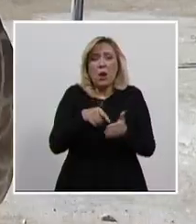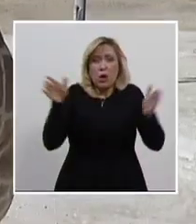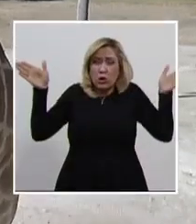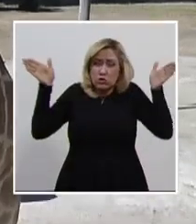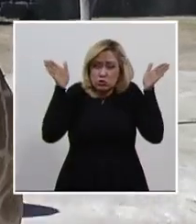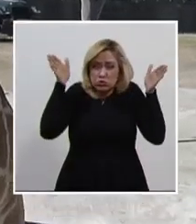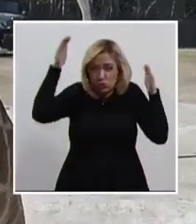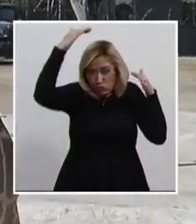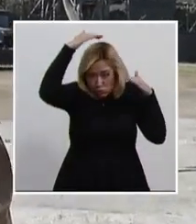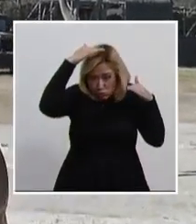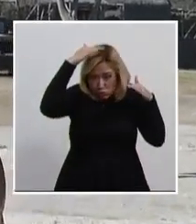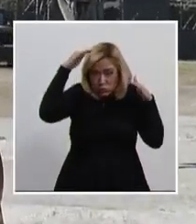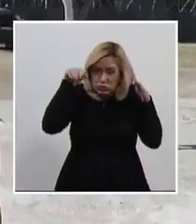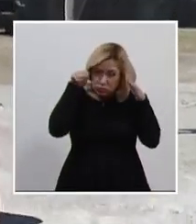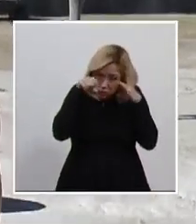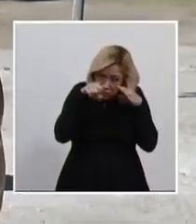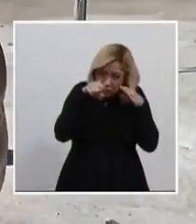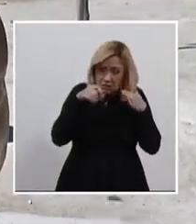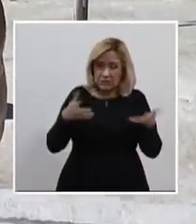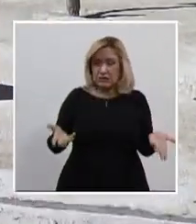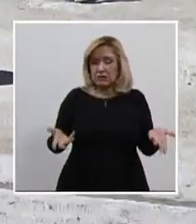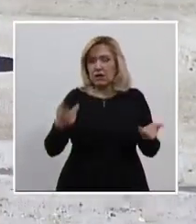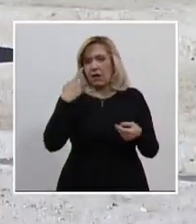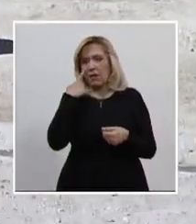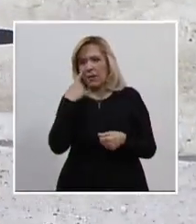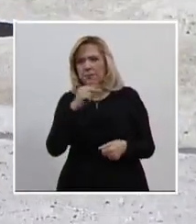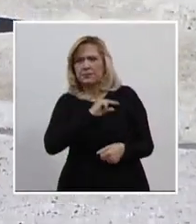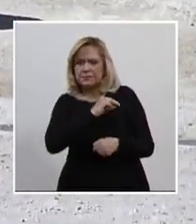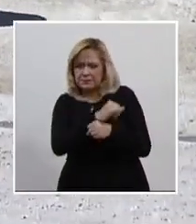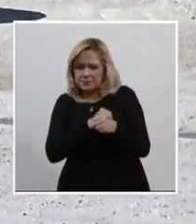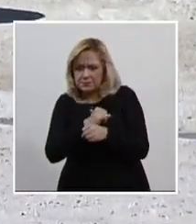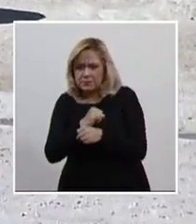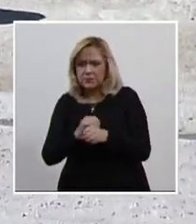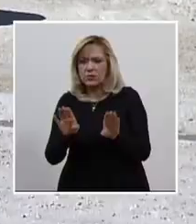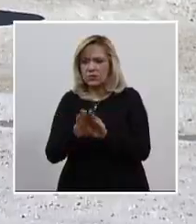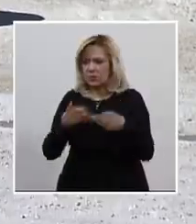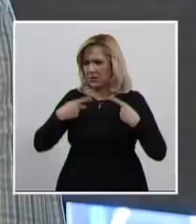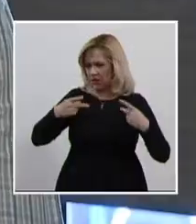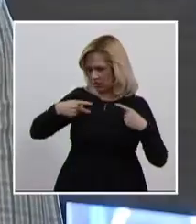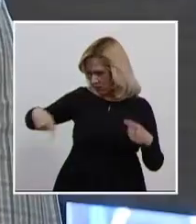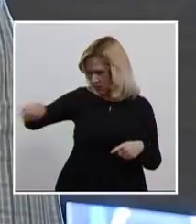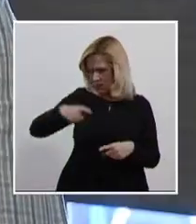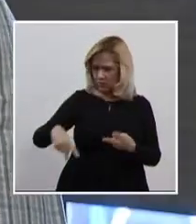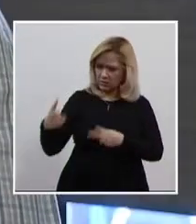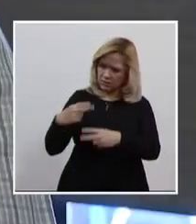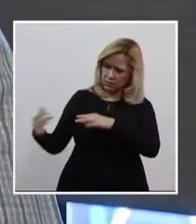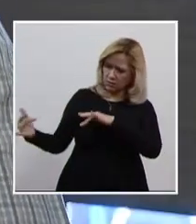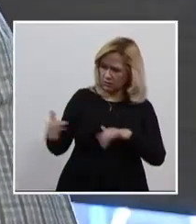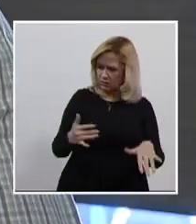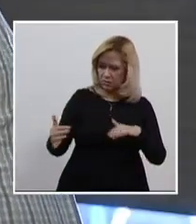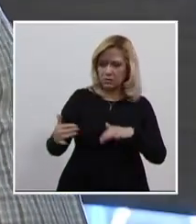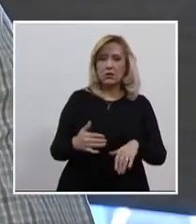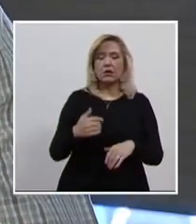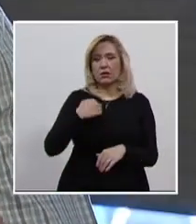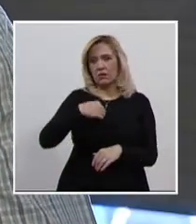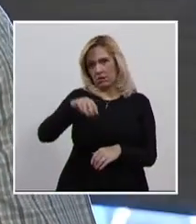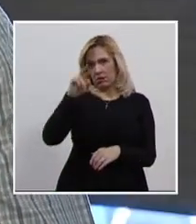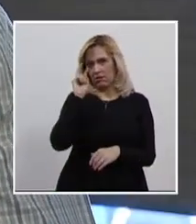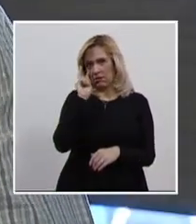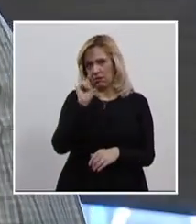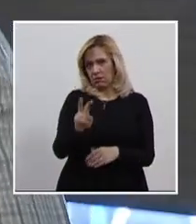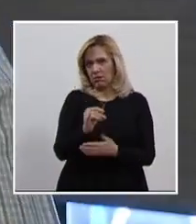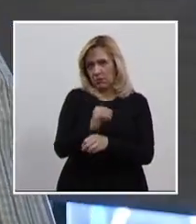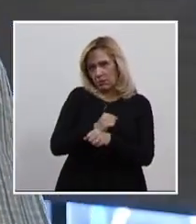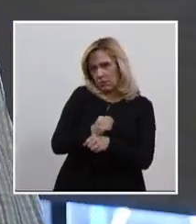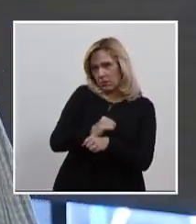reducida. También se hicieron peritajes en antropología social. Y al reconstruir cómo se ha dado ese